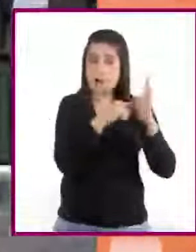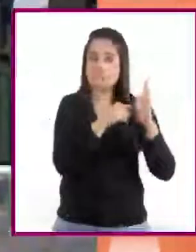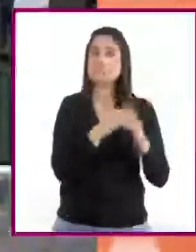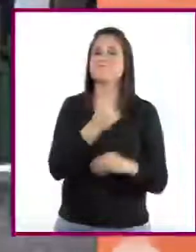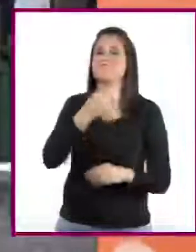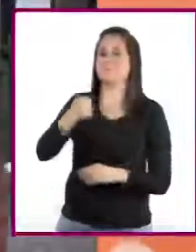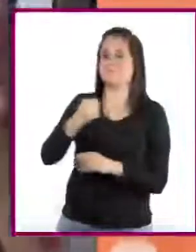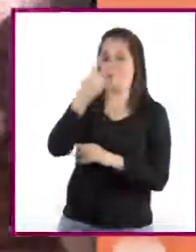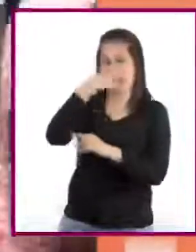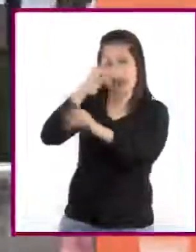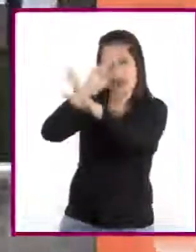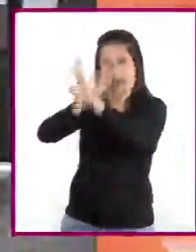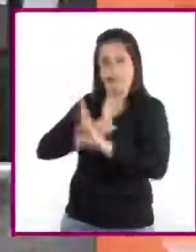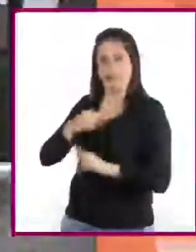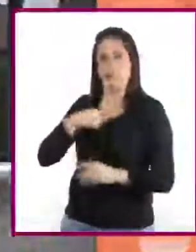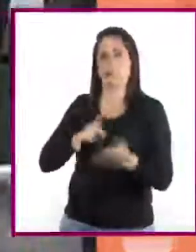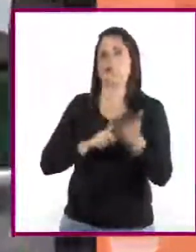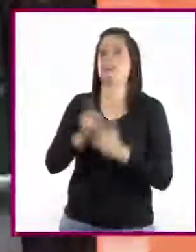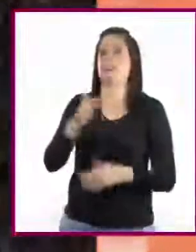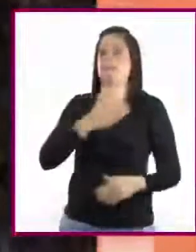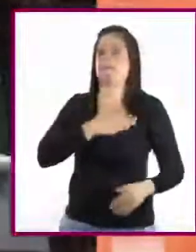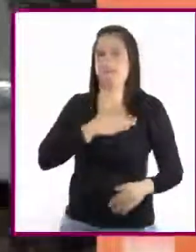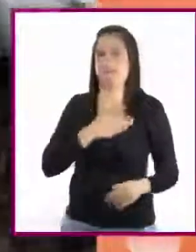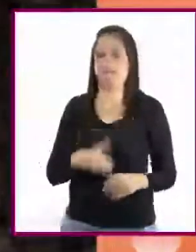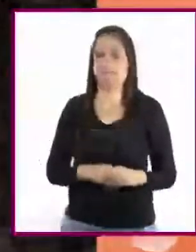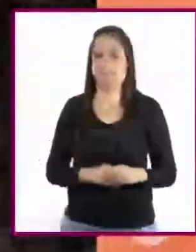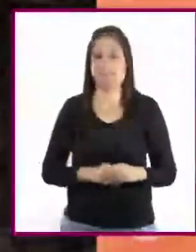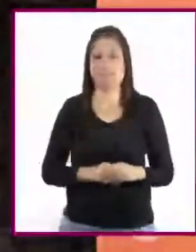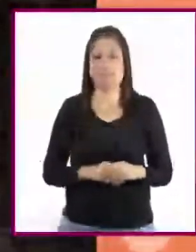exigir respeto a nuestros derechos.